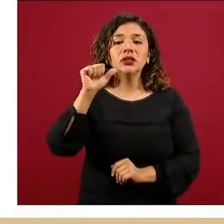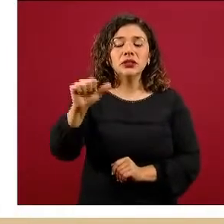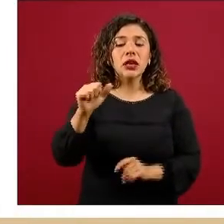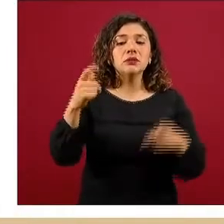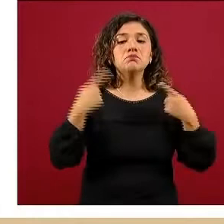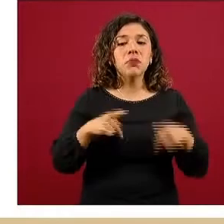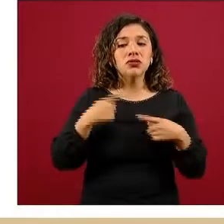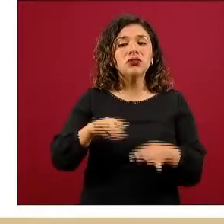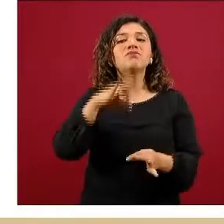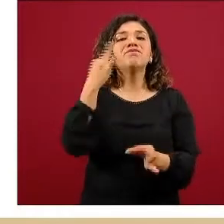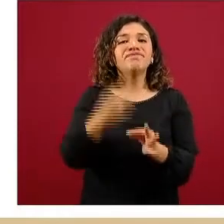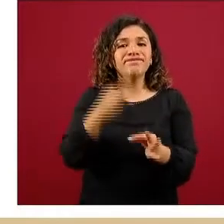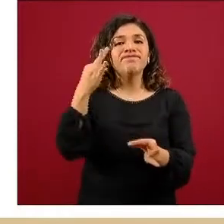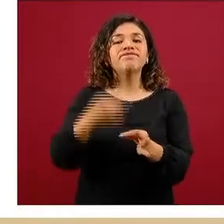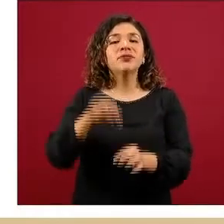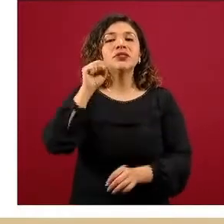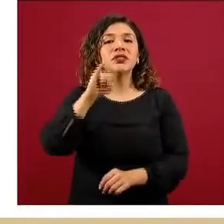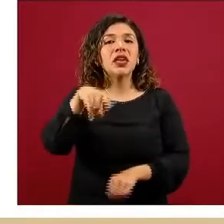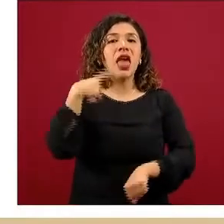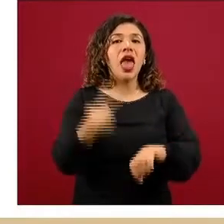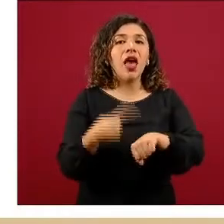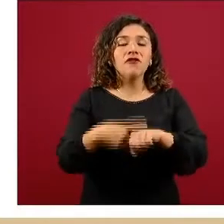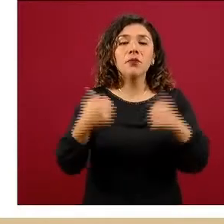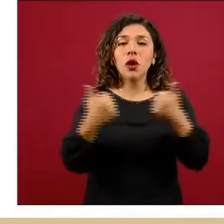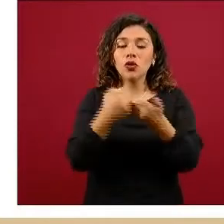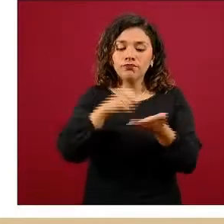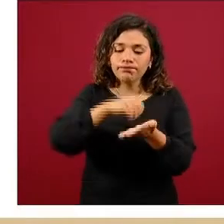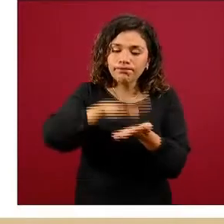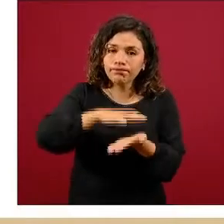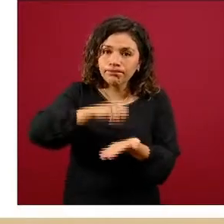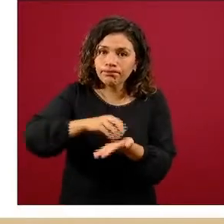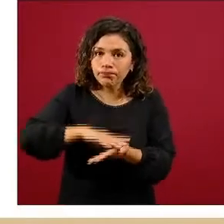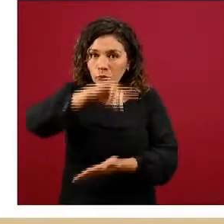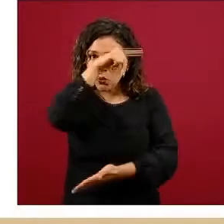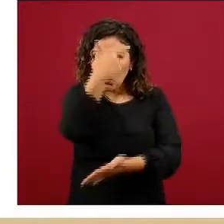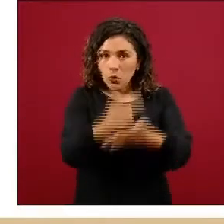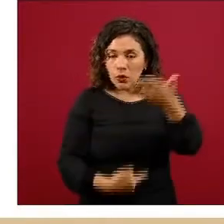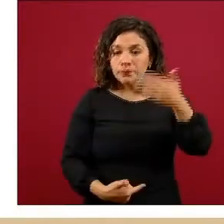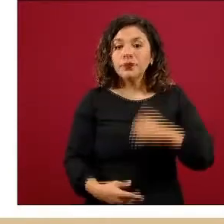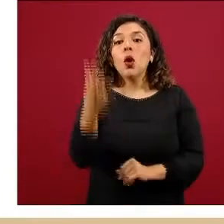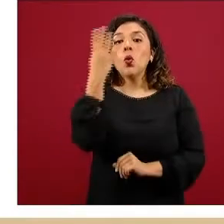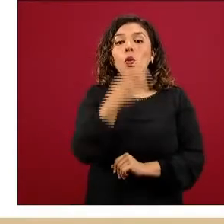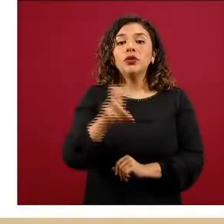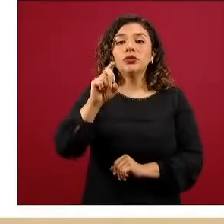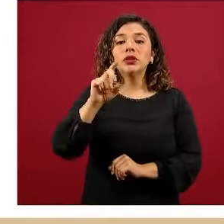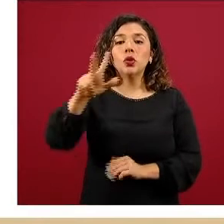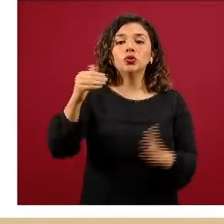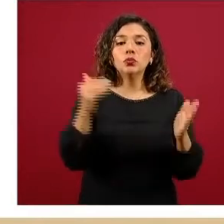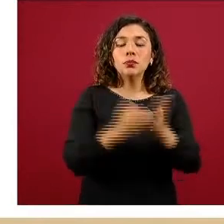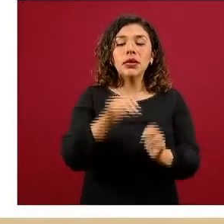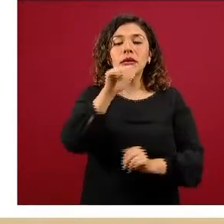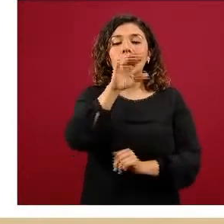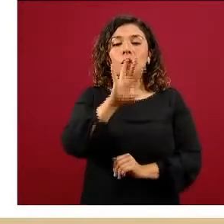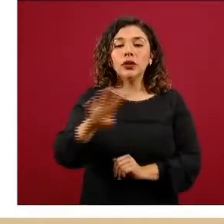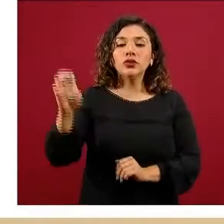390.516 casos que han sido confirmados y registrados. También